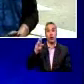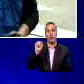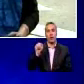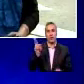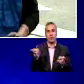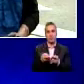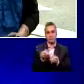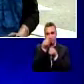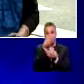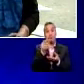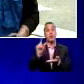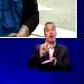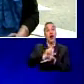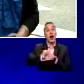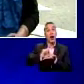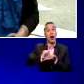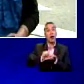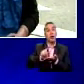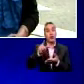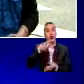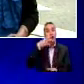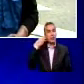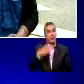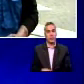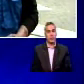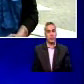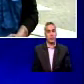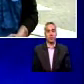avance desde Lago Agrio. Adelante, por favor.